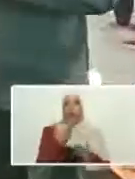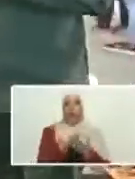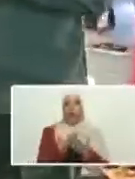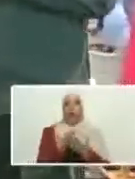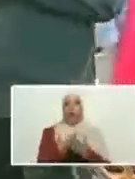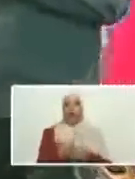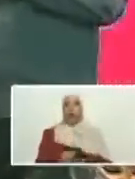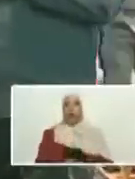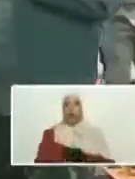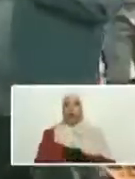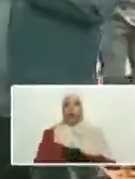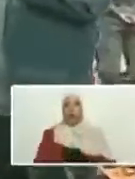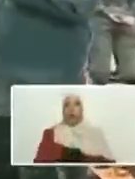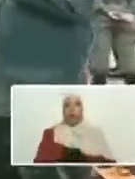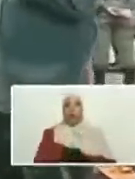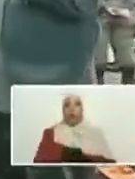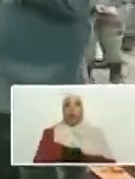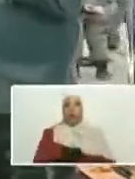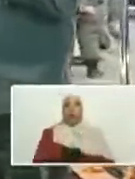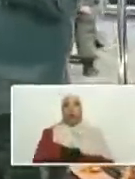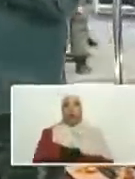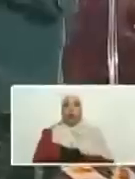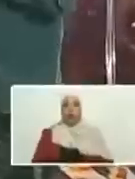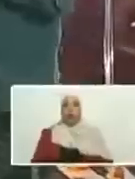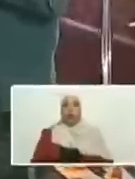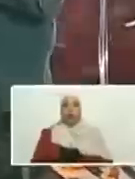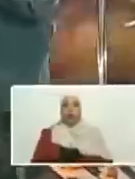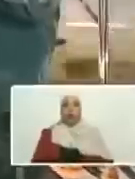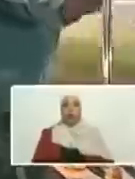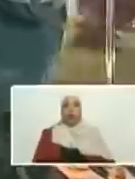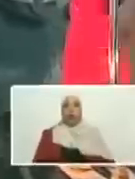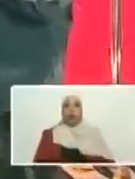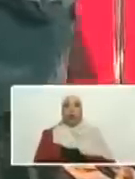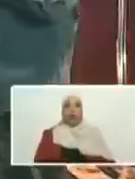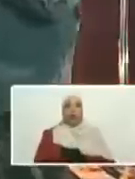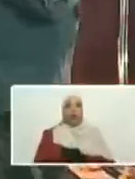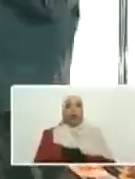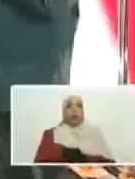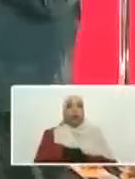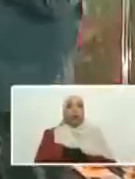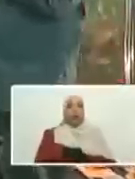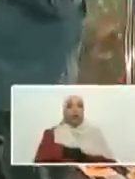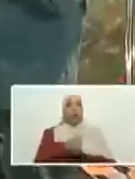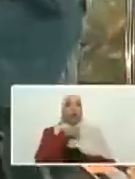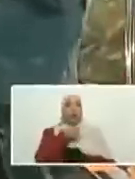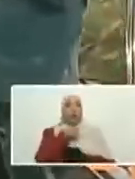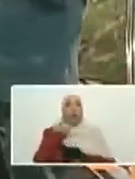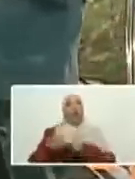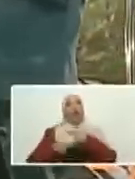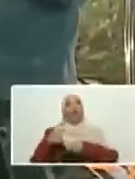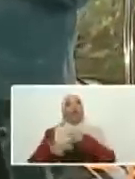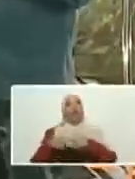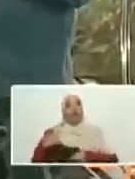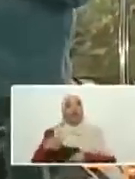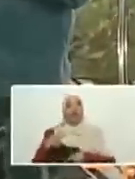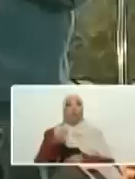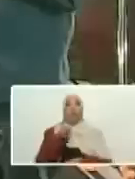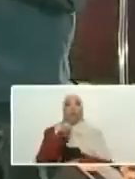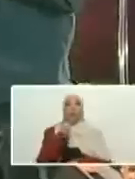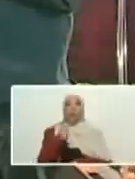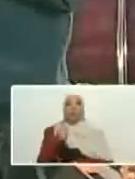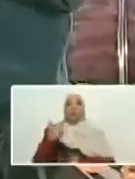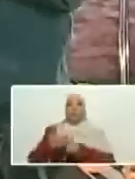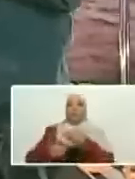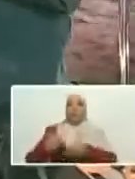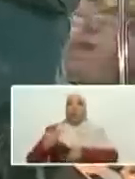dicho, es una de las instituciones de del Estado, pues, que caló mucho la revolución. Y